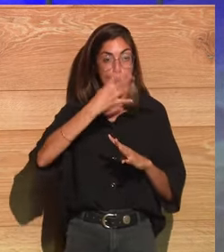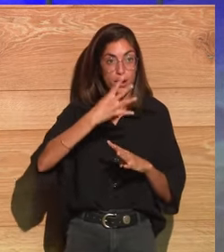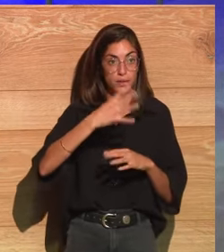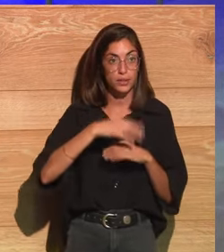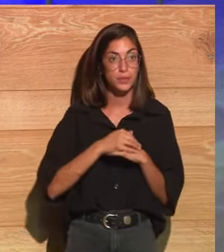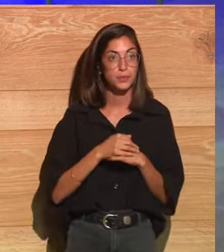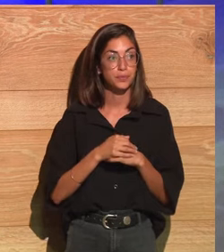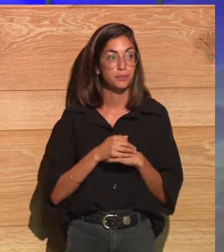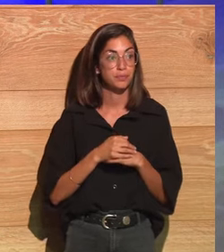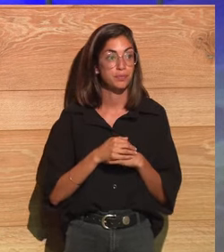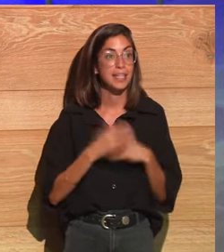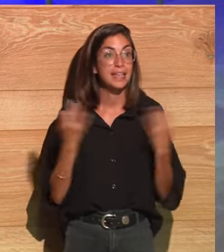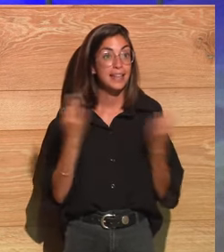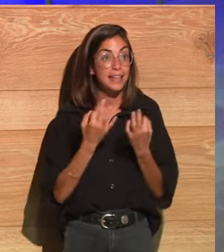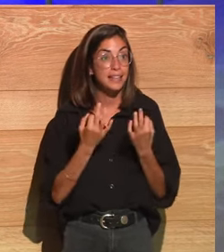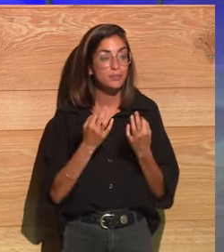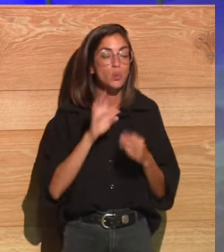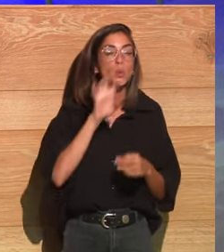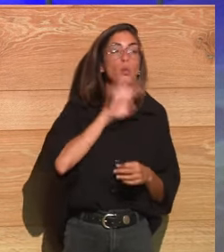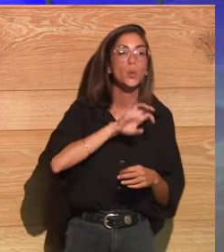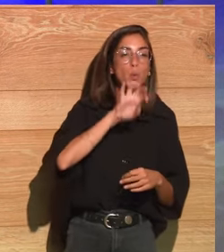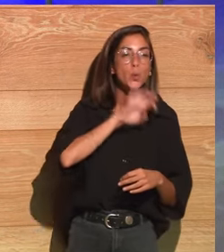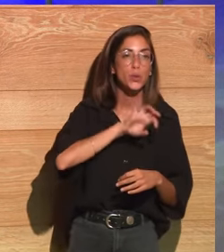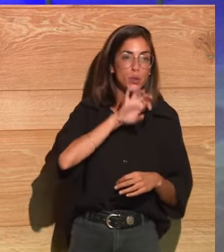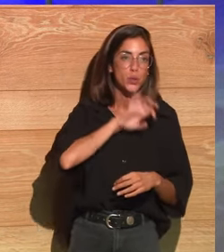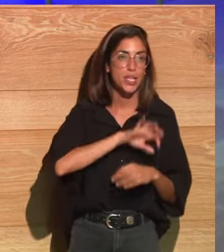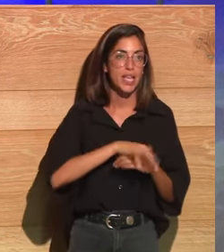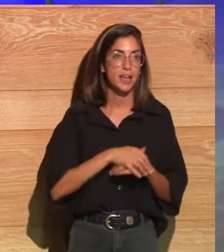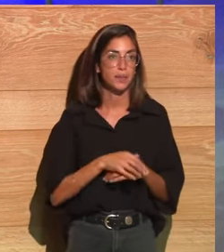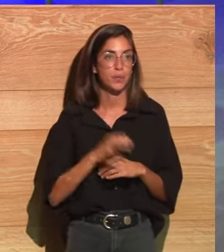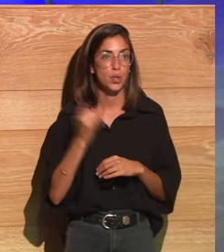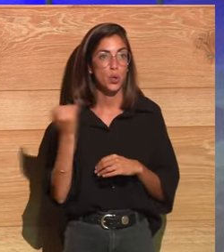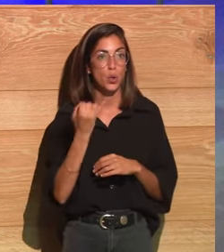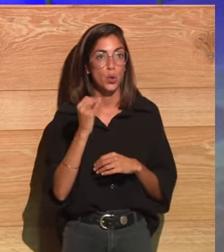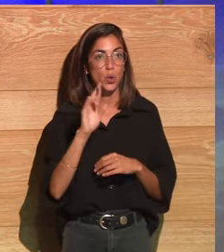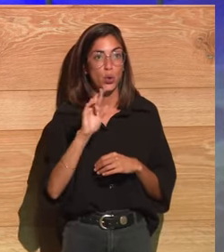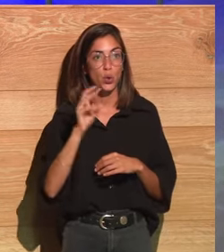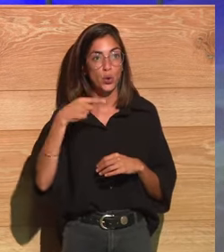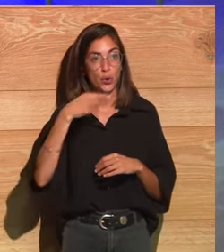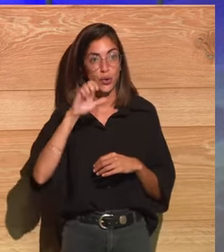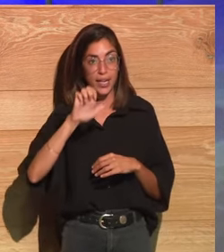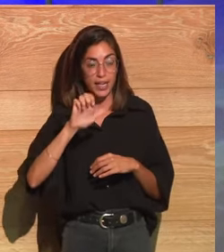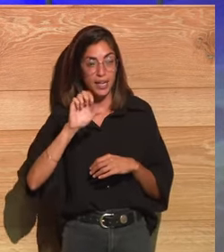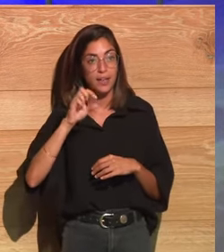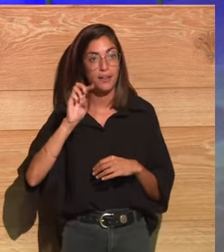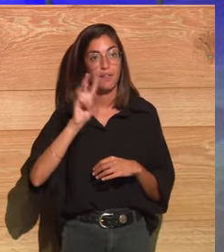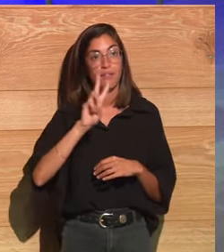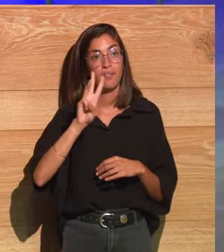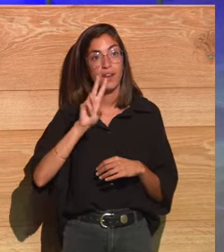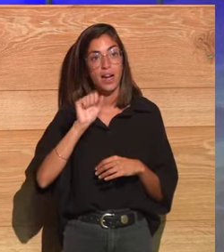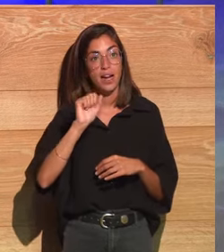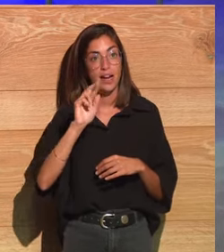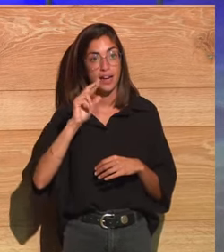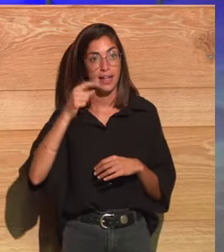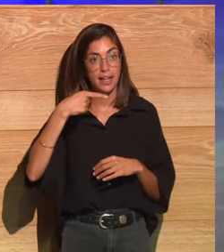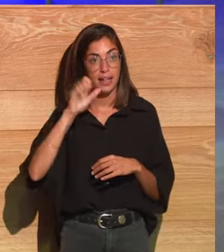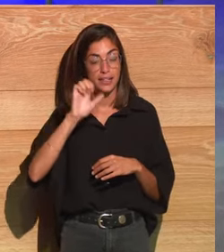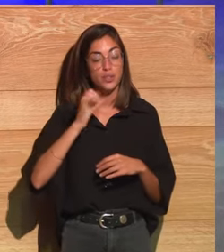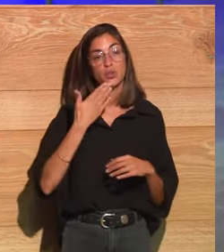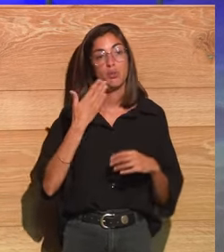es la curiosidad. Es lo que Jorge Wagensberg llamó en un libro delicioso también el gozo